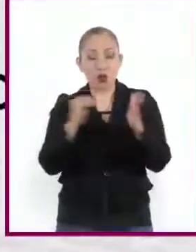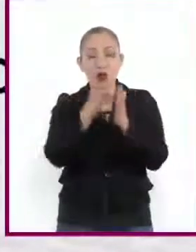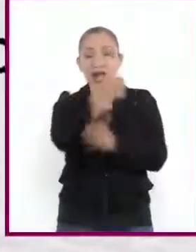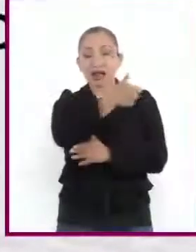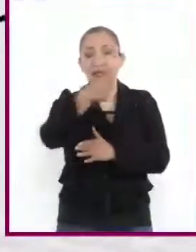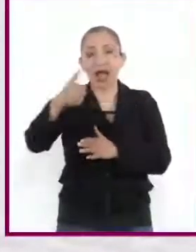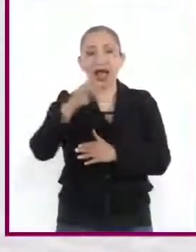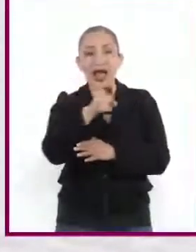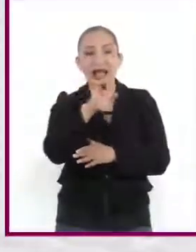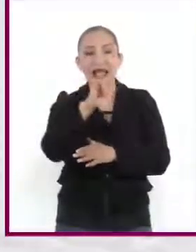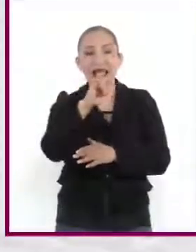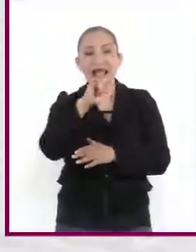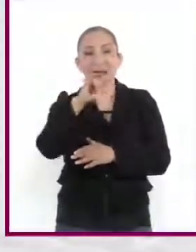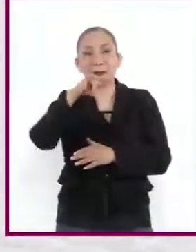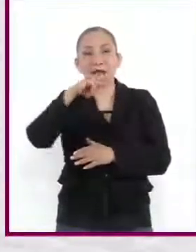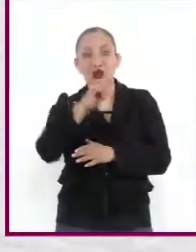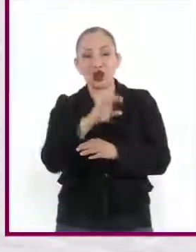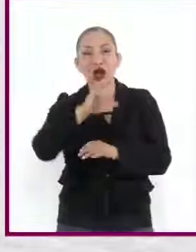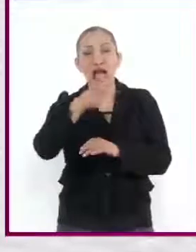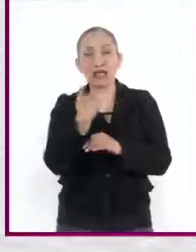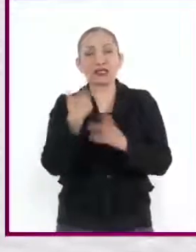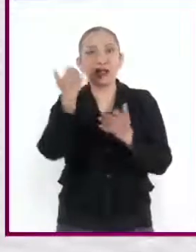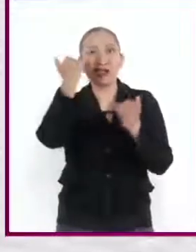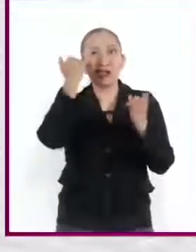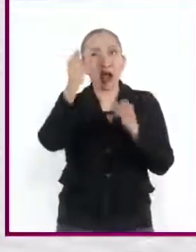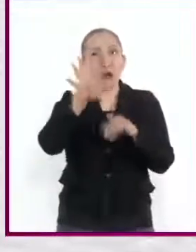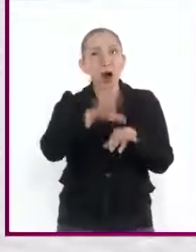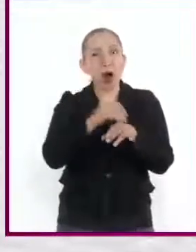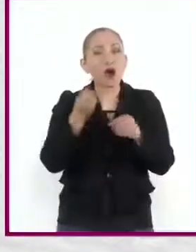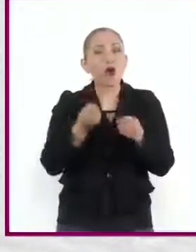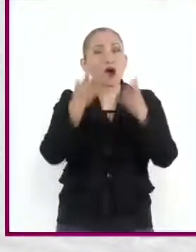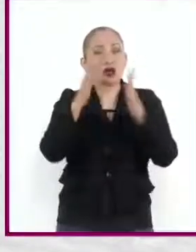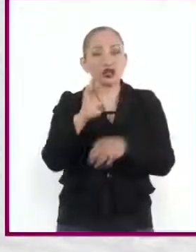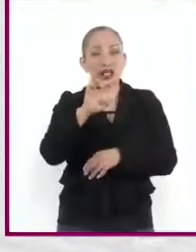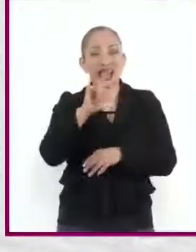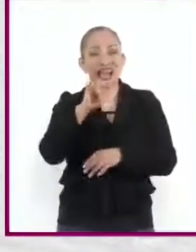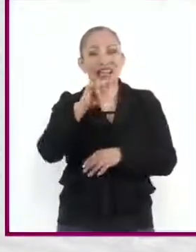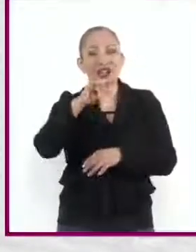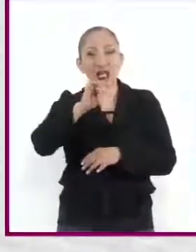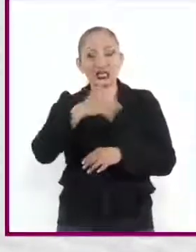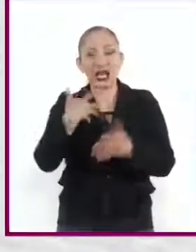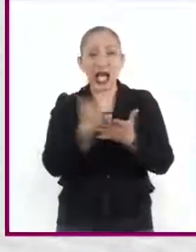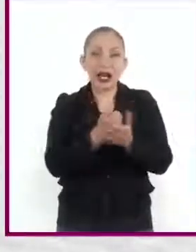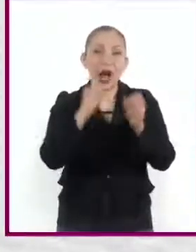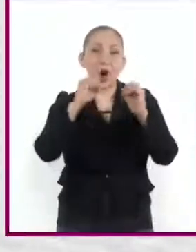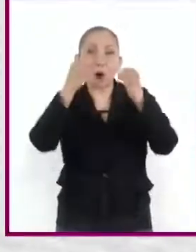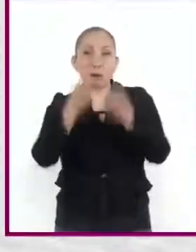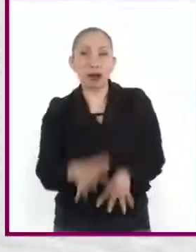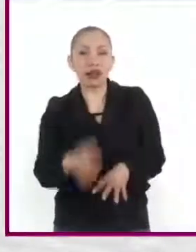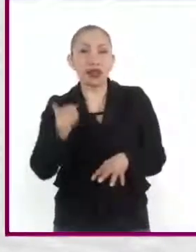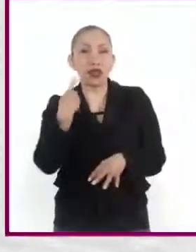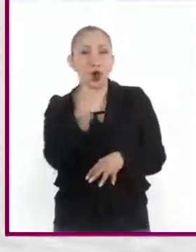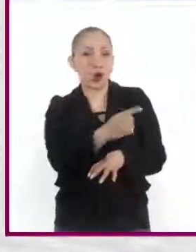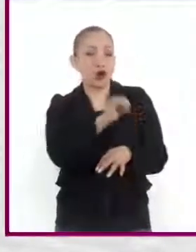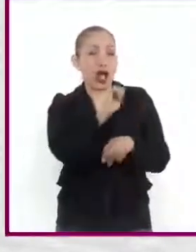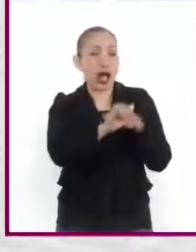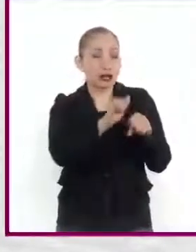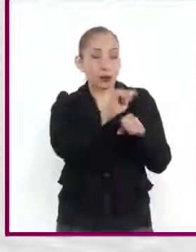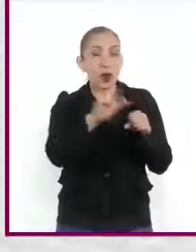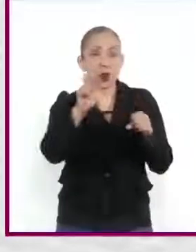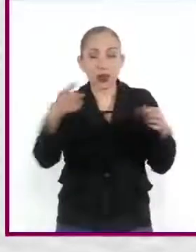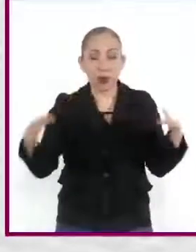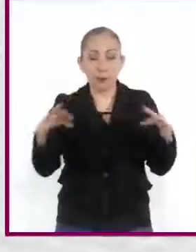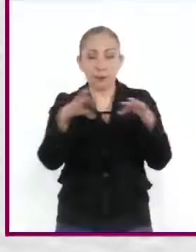cada elemento y representa la carga imaginaria por la cantidad de electrones ganados o perdidos de un átomo durante